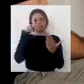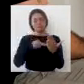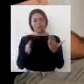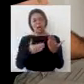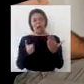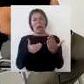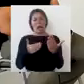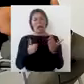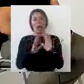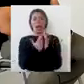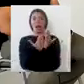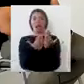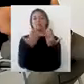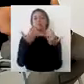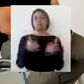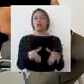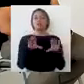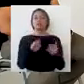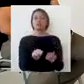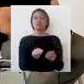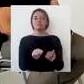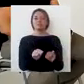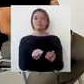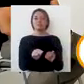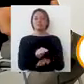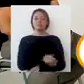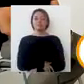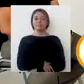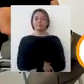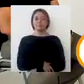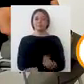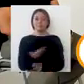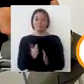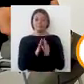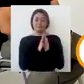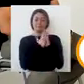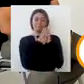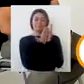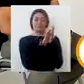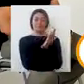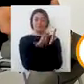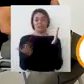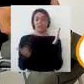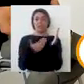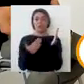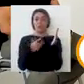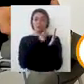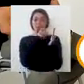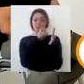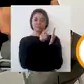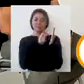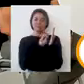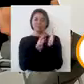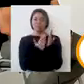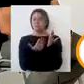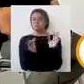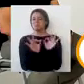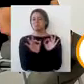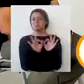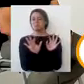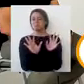la única lectura posible venía dado por este formato bellísimo, entre otras cosas, que es el libro. Pero resulta